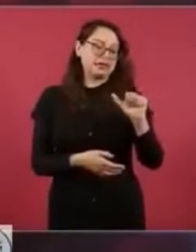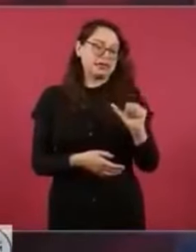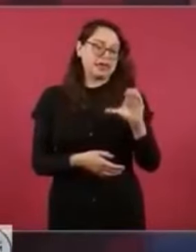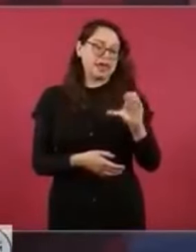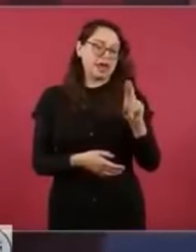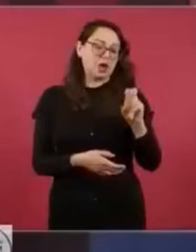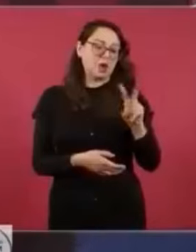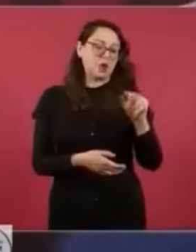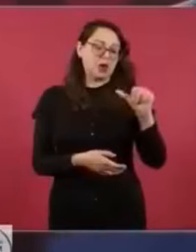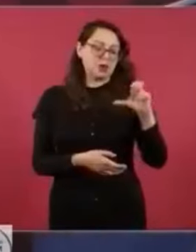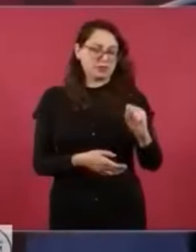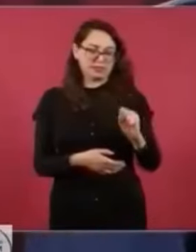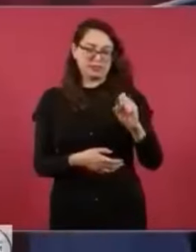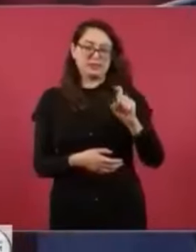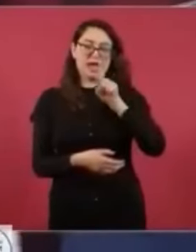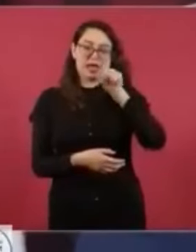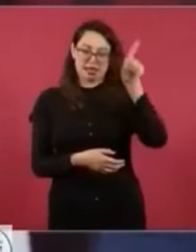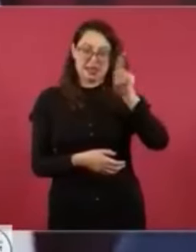invitar a